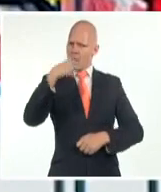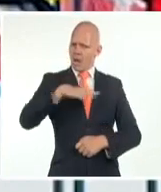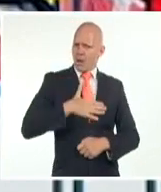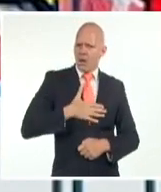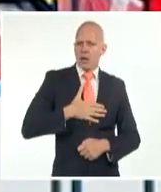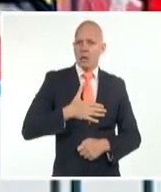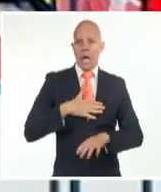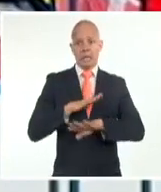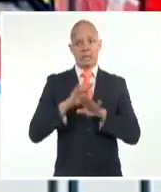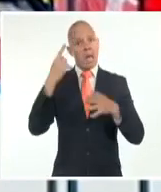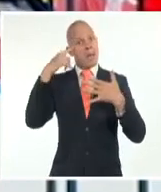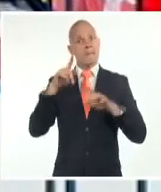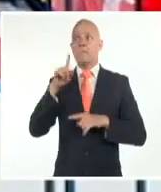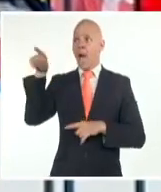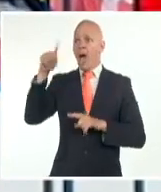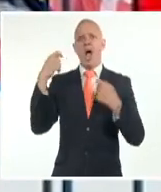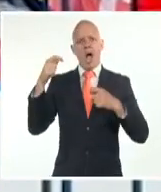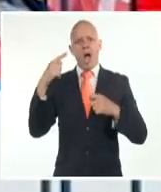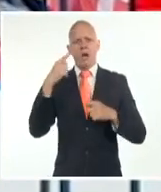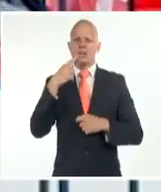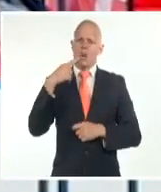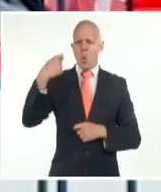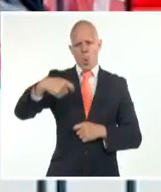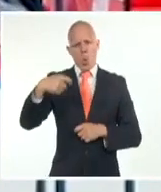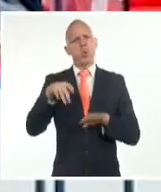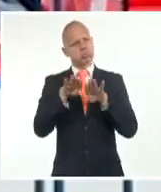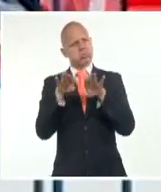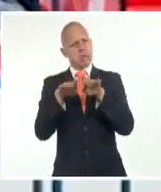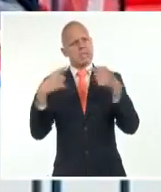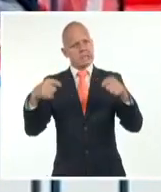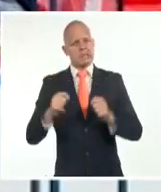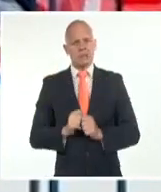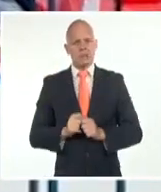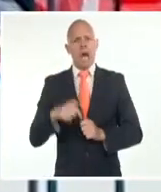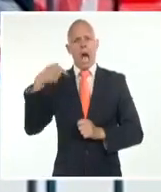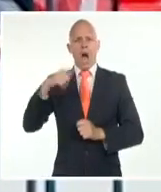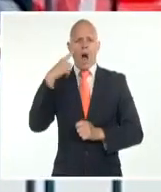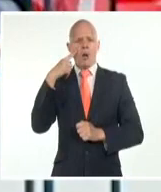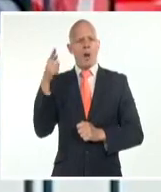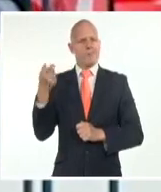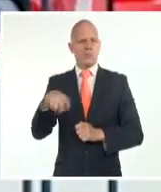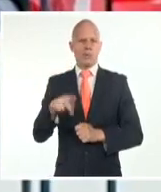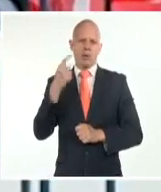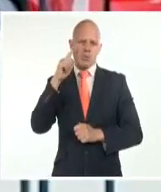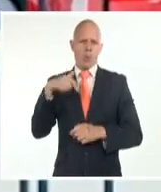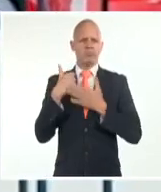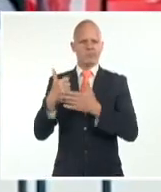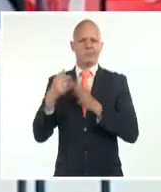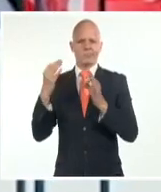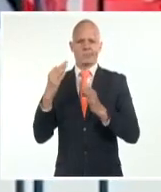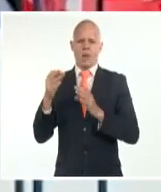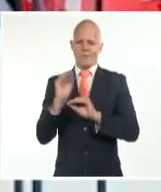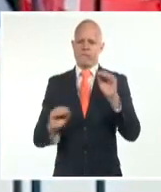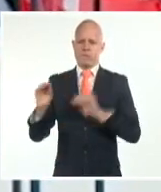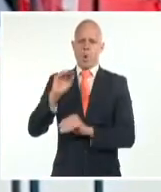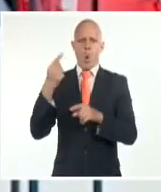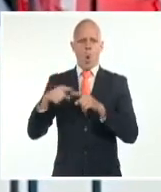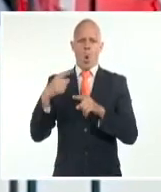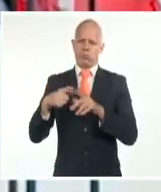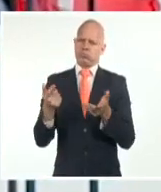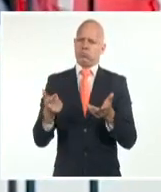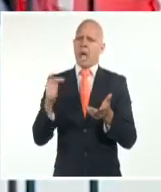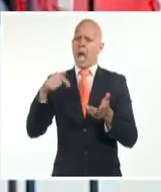e imparcialidad en lugar de selectividad y dobles raseros al examinar cuestiones relativas a los derechos humanos en un mundo tan